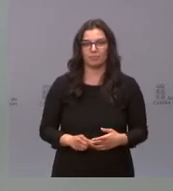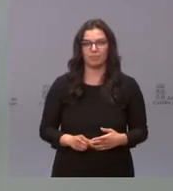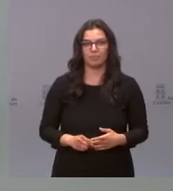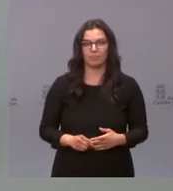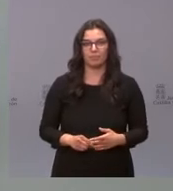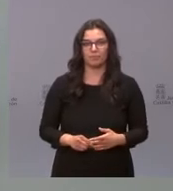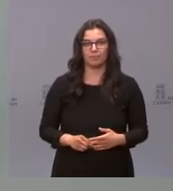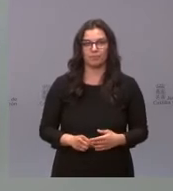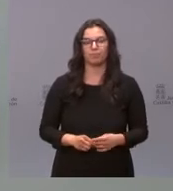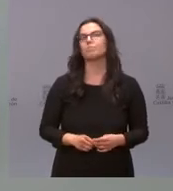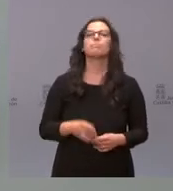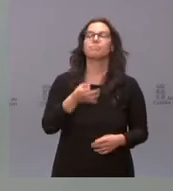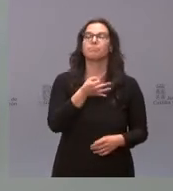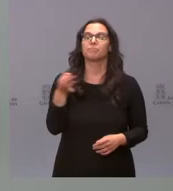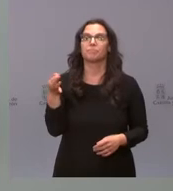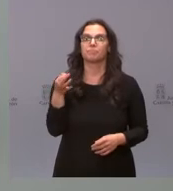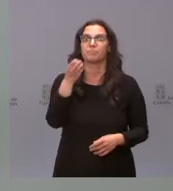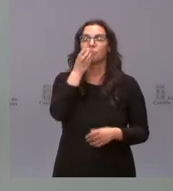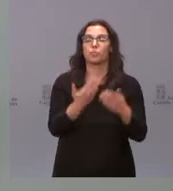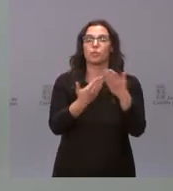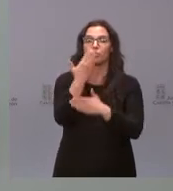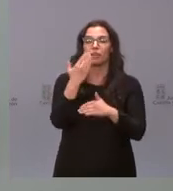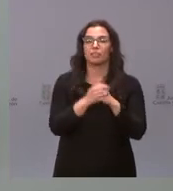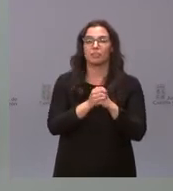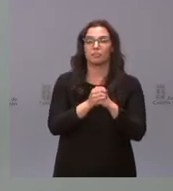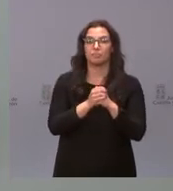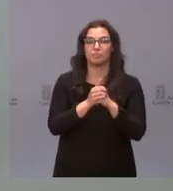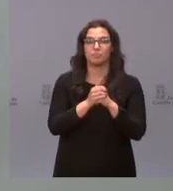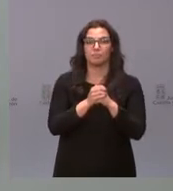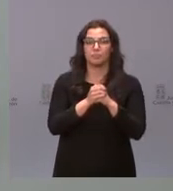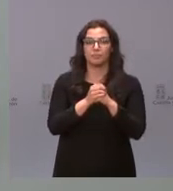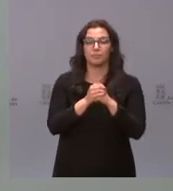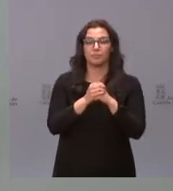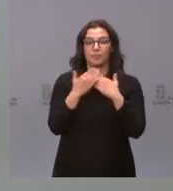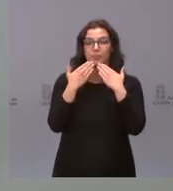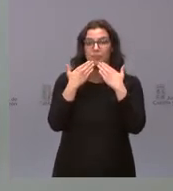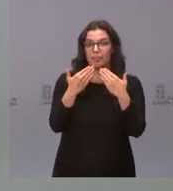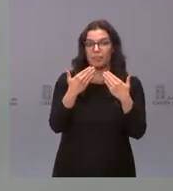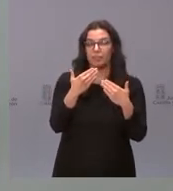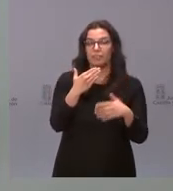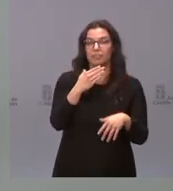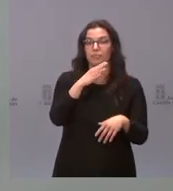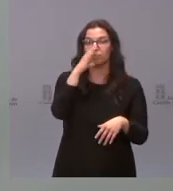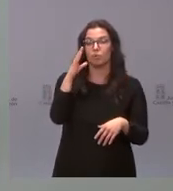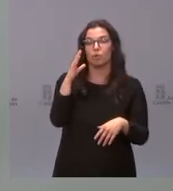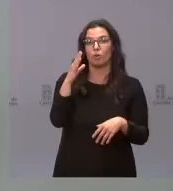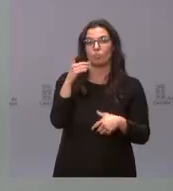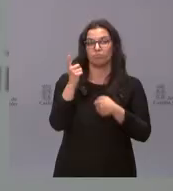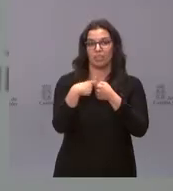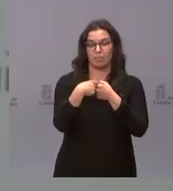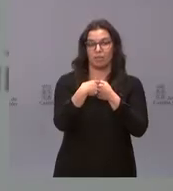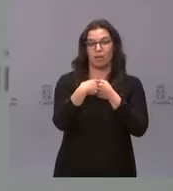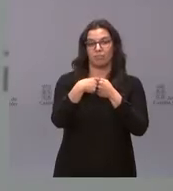perfecto buenos días muchas gracias por acudir telemáticamente a esta rueda de prensa